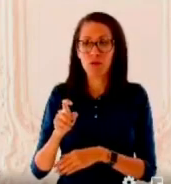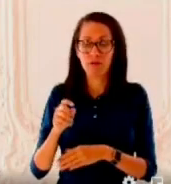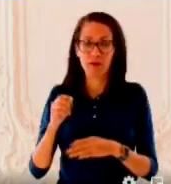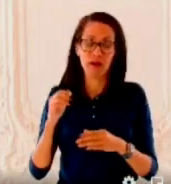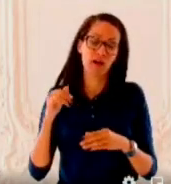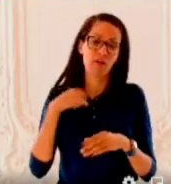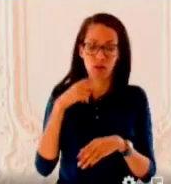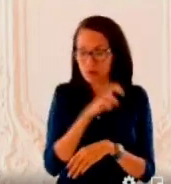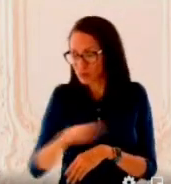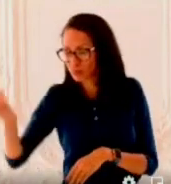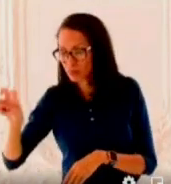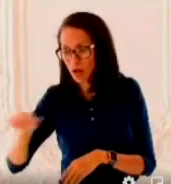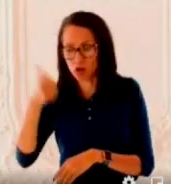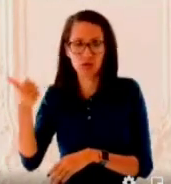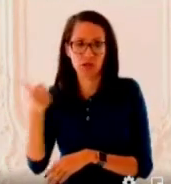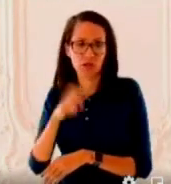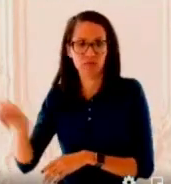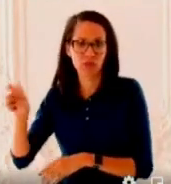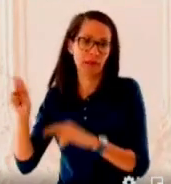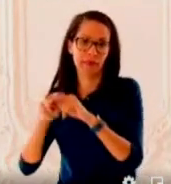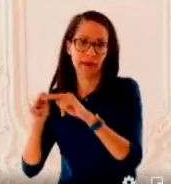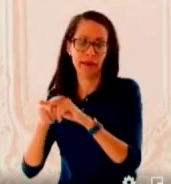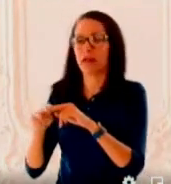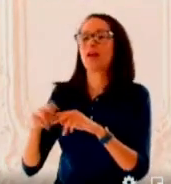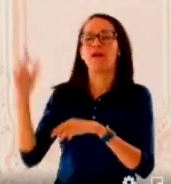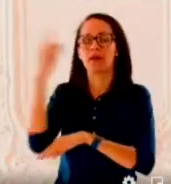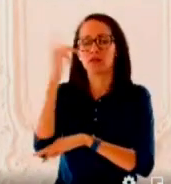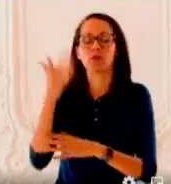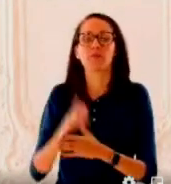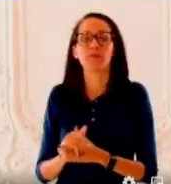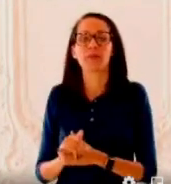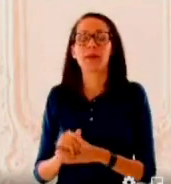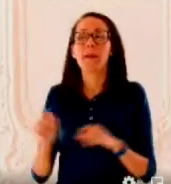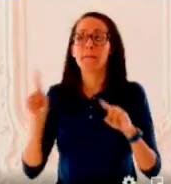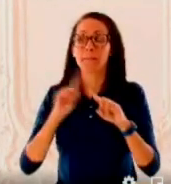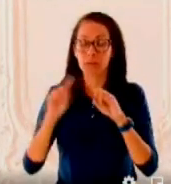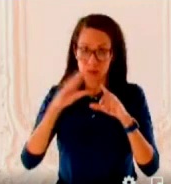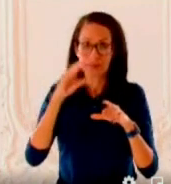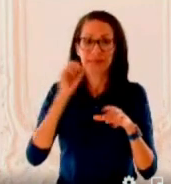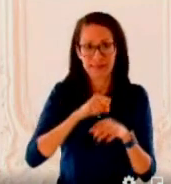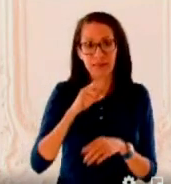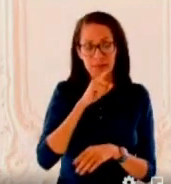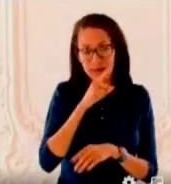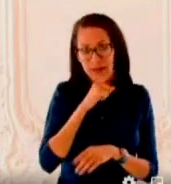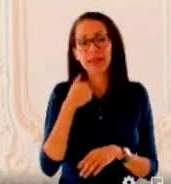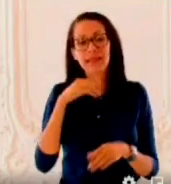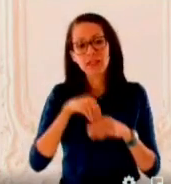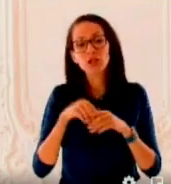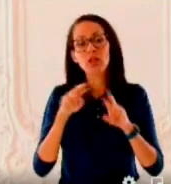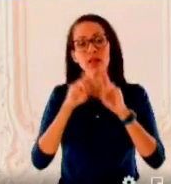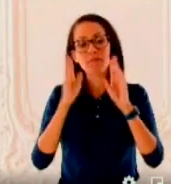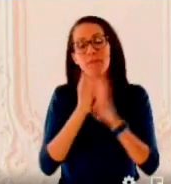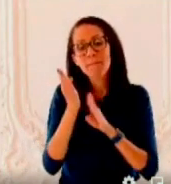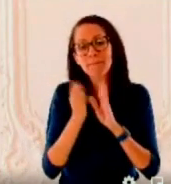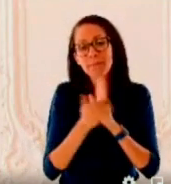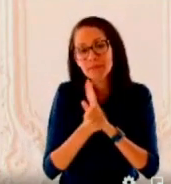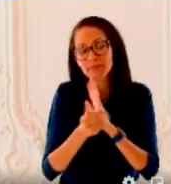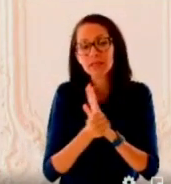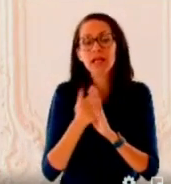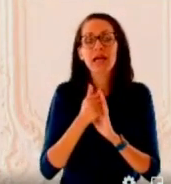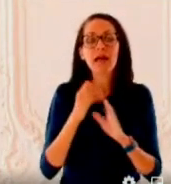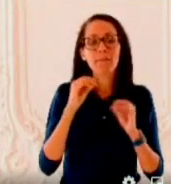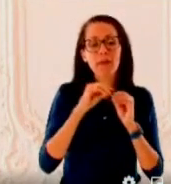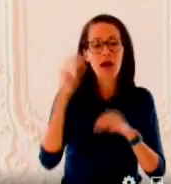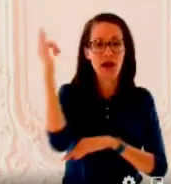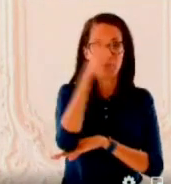todos los otros métodos de transportación. Así que sí, dentro de mi resumen van a encontrar mucho trabajo de aviación, pero definitivamente yo más